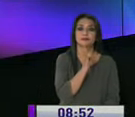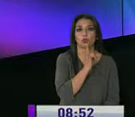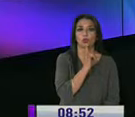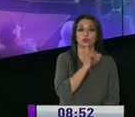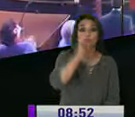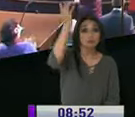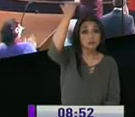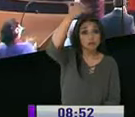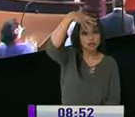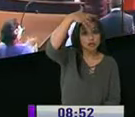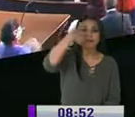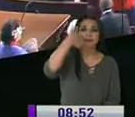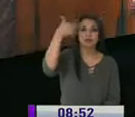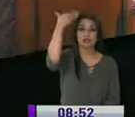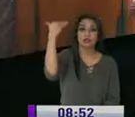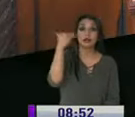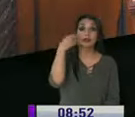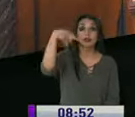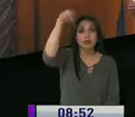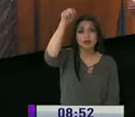Kuczynski.